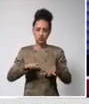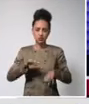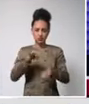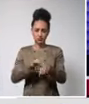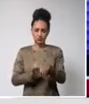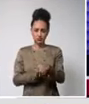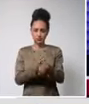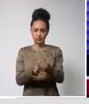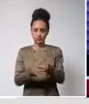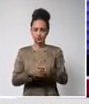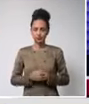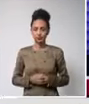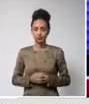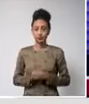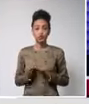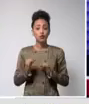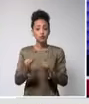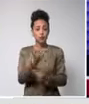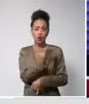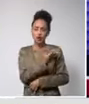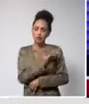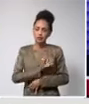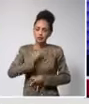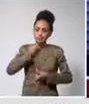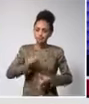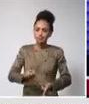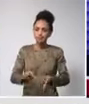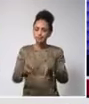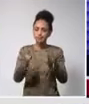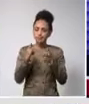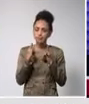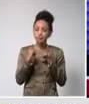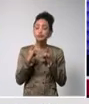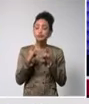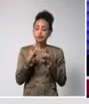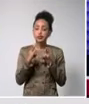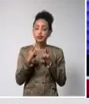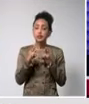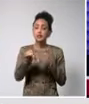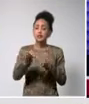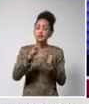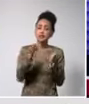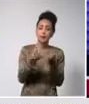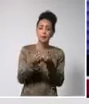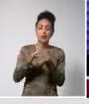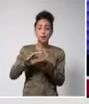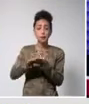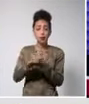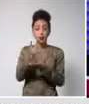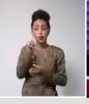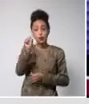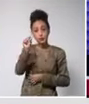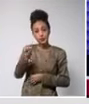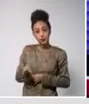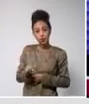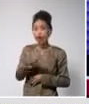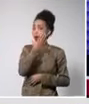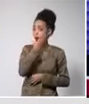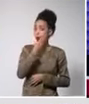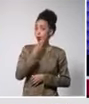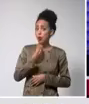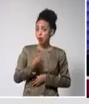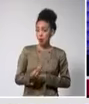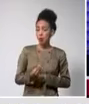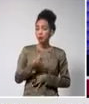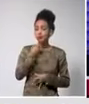Lamentamos el fallecimiento y damos las condolencias a familiares y amistades de un paciente relativamente joven, fallecido